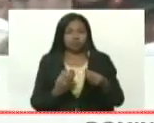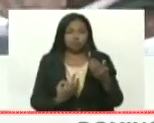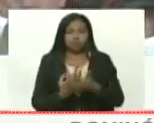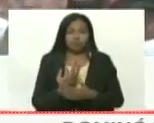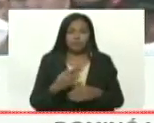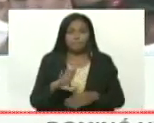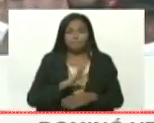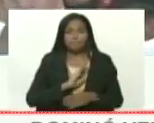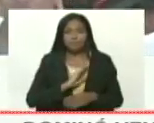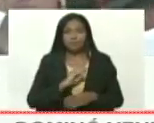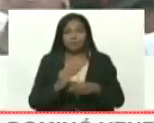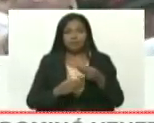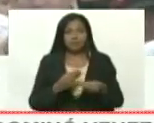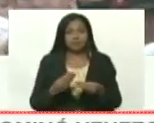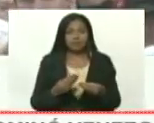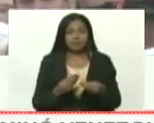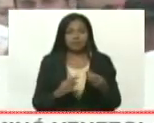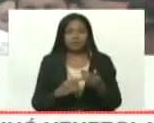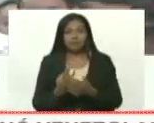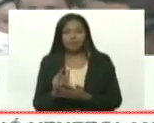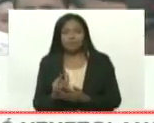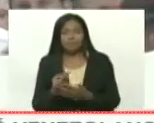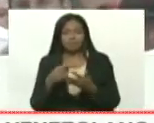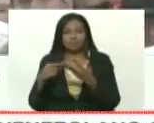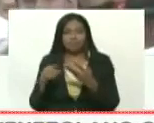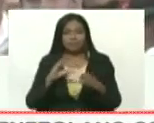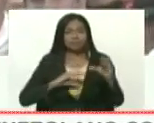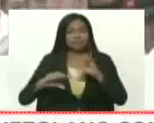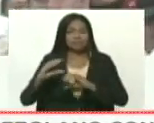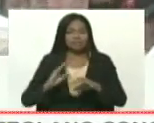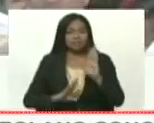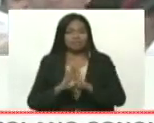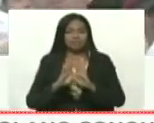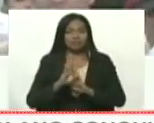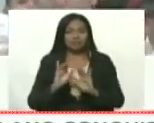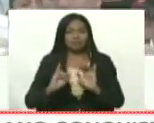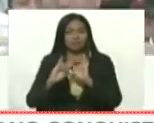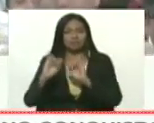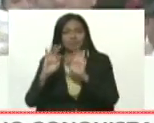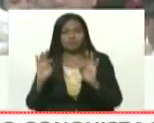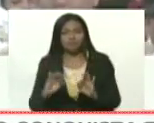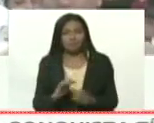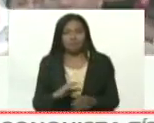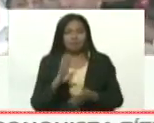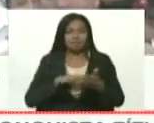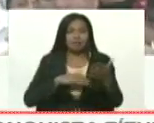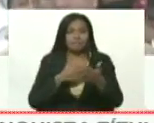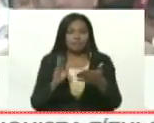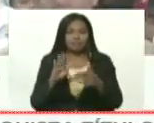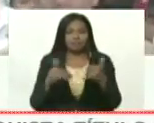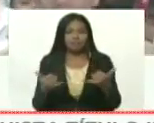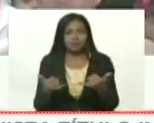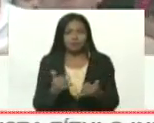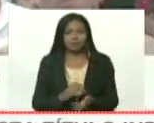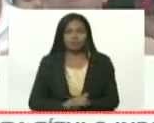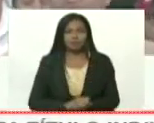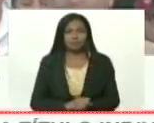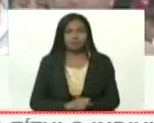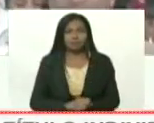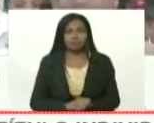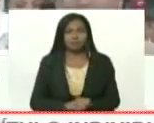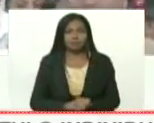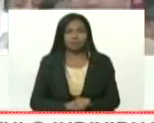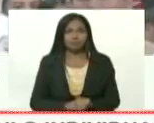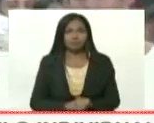fundamental propiedad ser una herramienta para las demás ciencias. Con el desarrollo de la matemática,